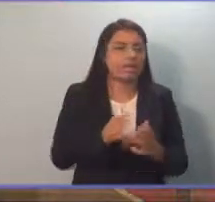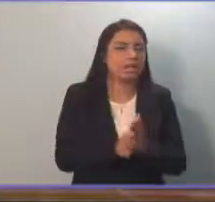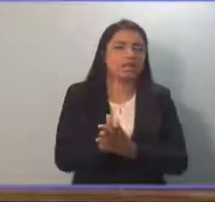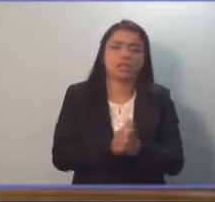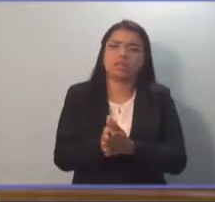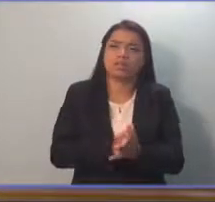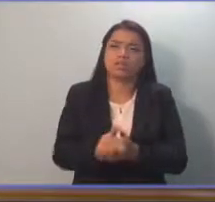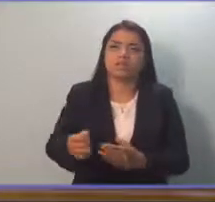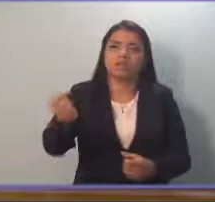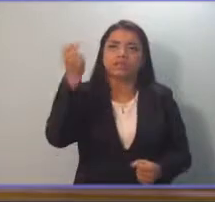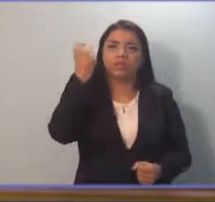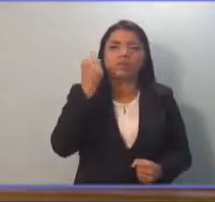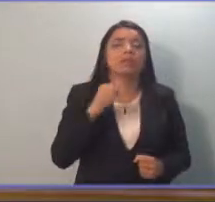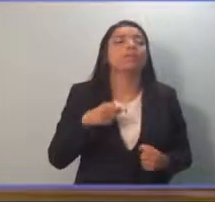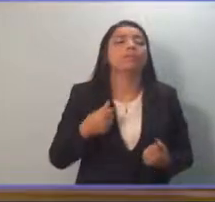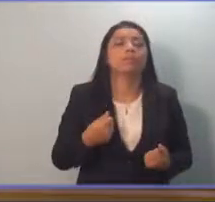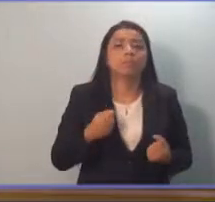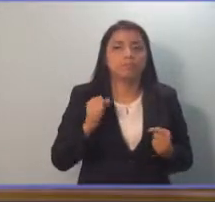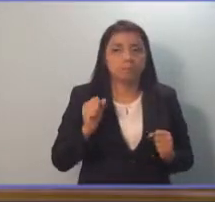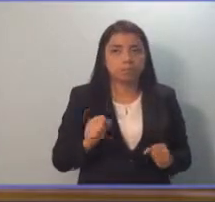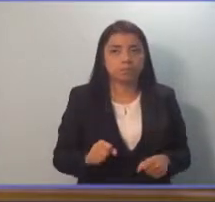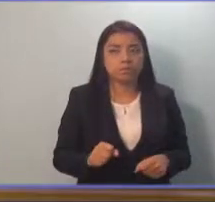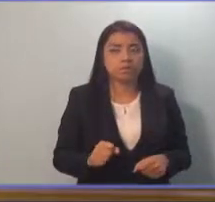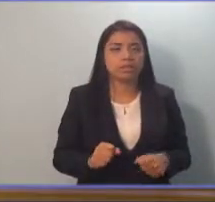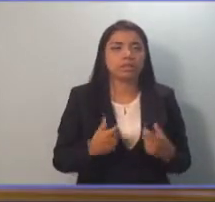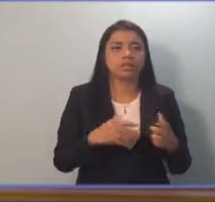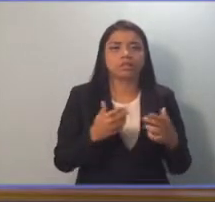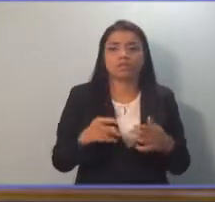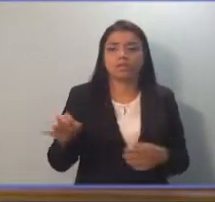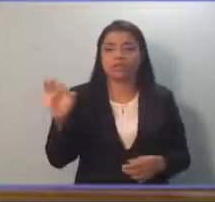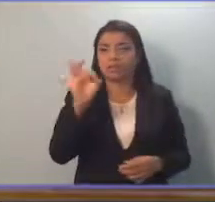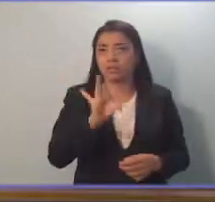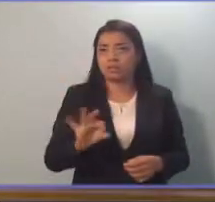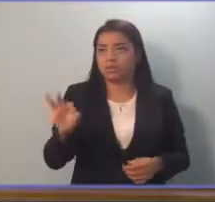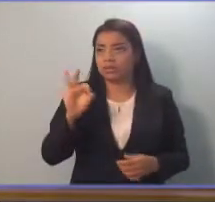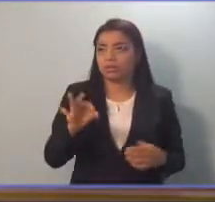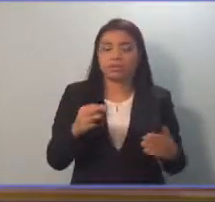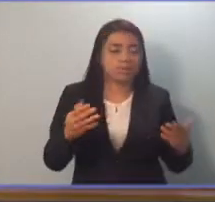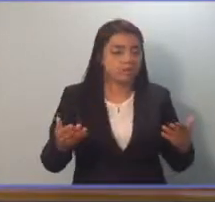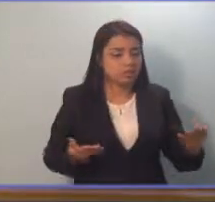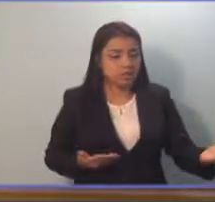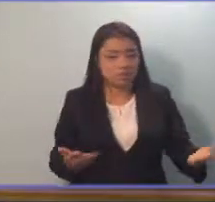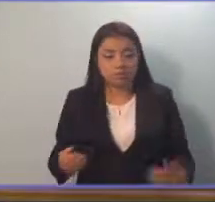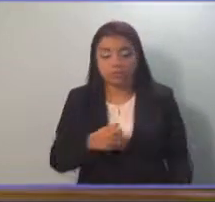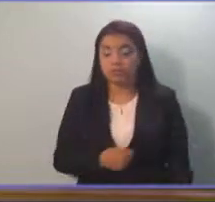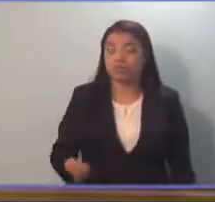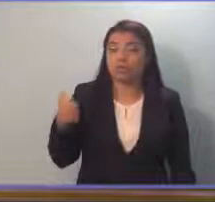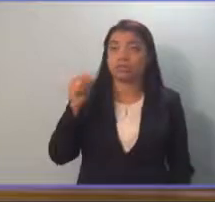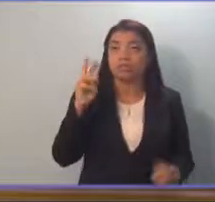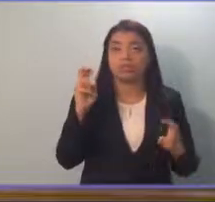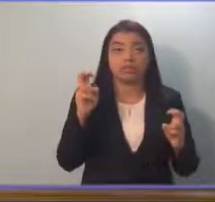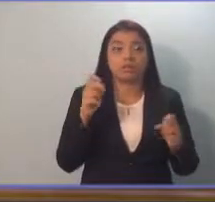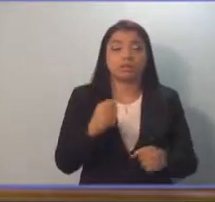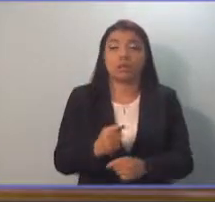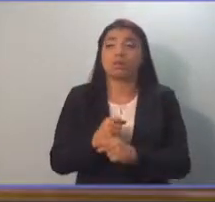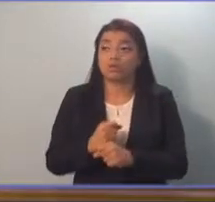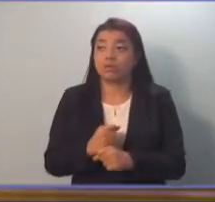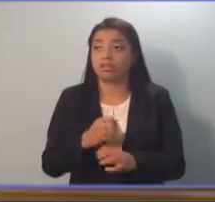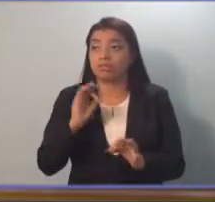importante para contar con más y mejores servidores públicos en el área de seguridad.